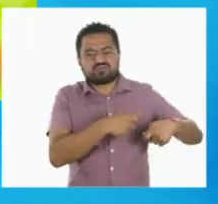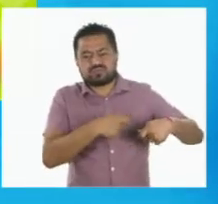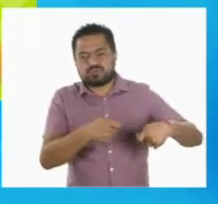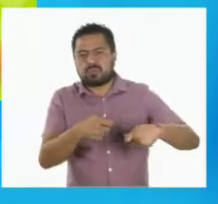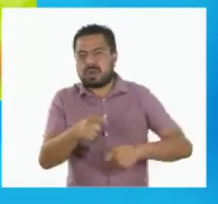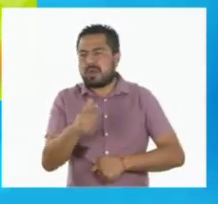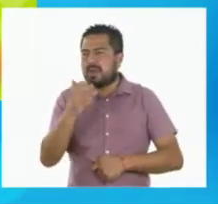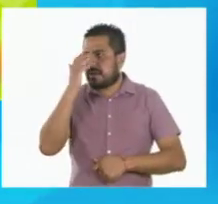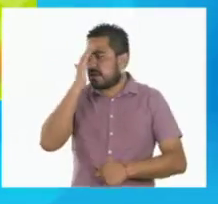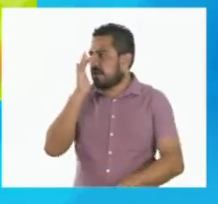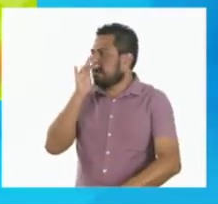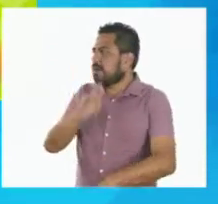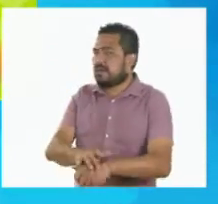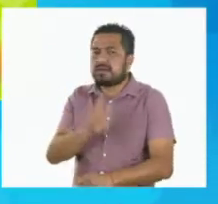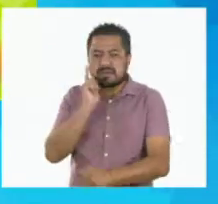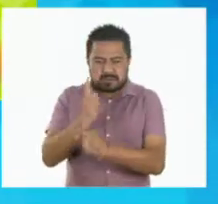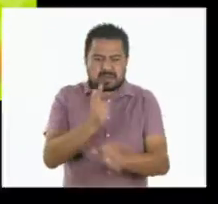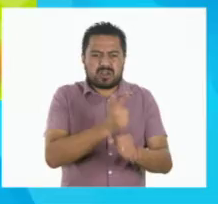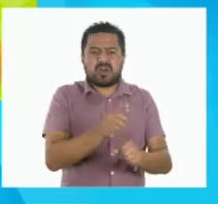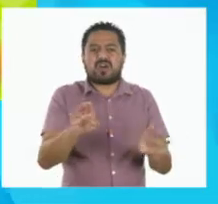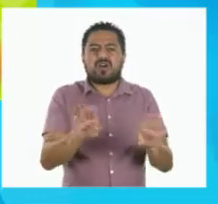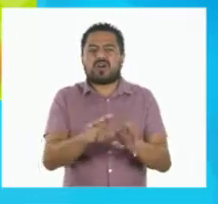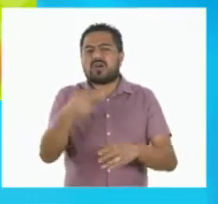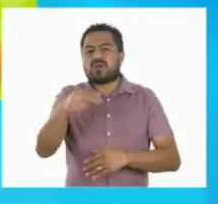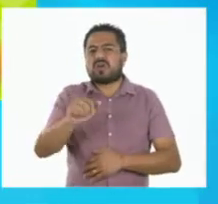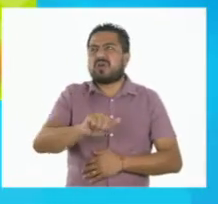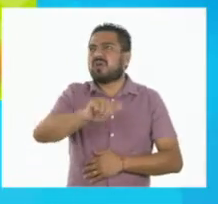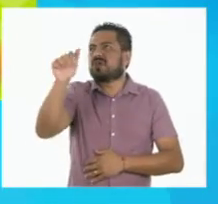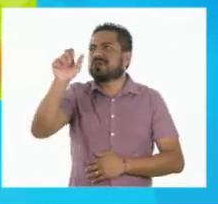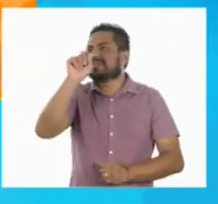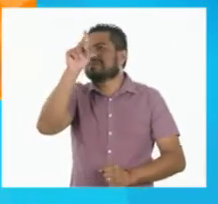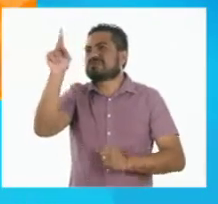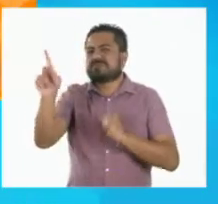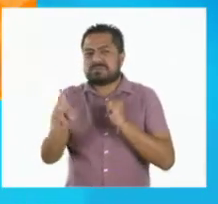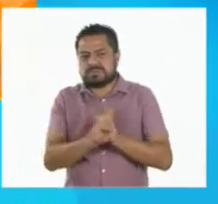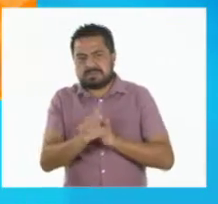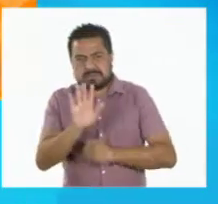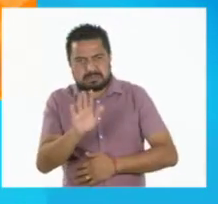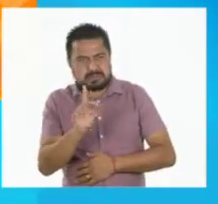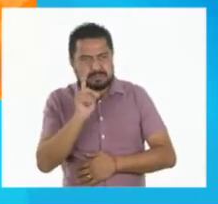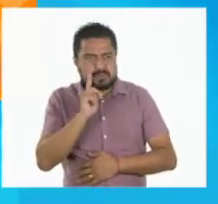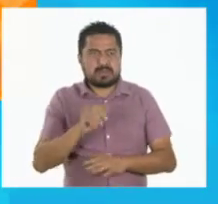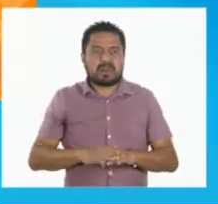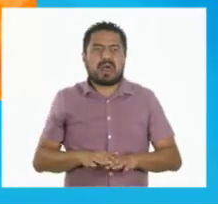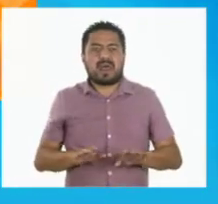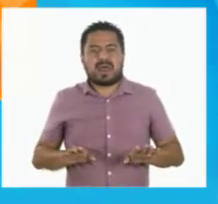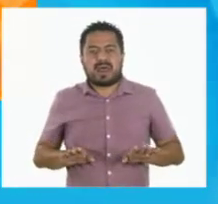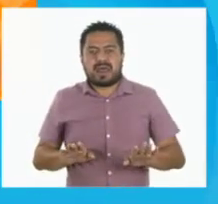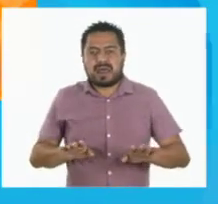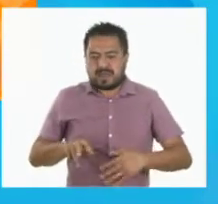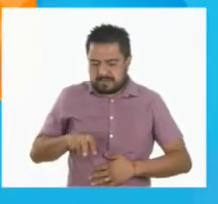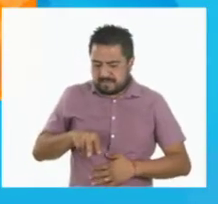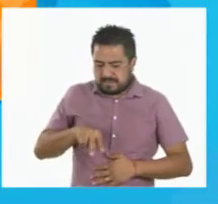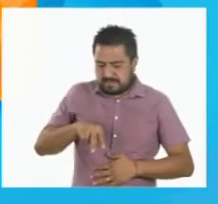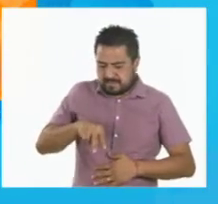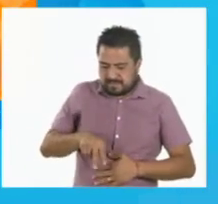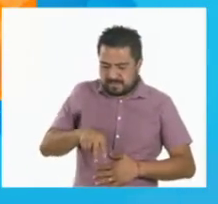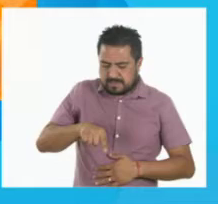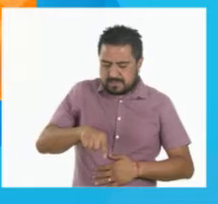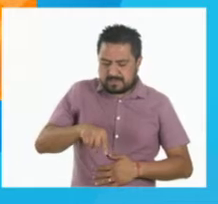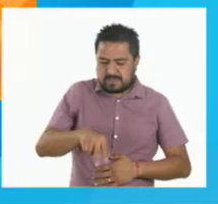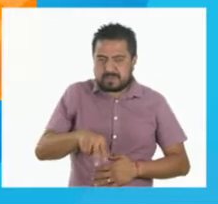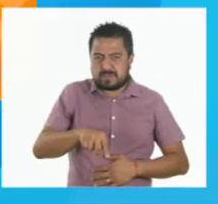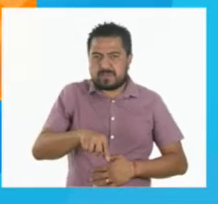conoces. Descubre cómo se llaman en otros países. El avioncito es conocido como